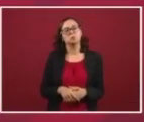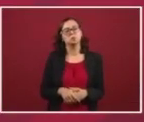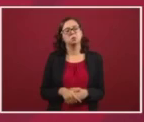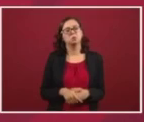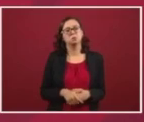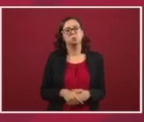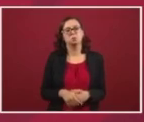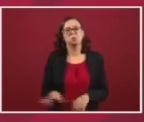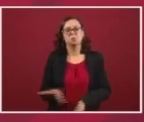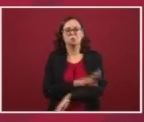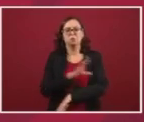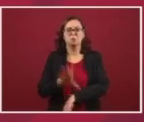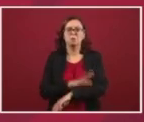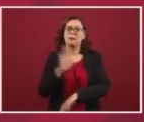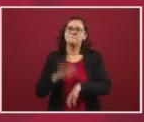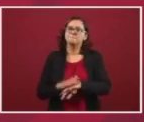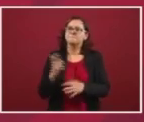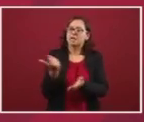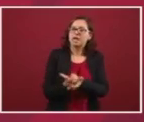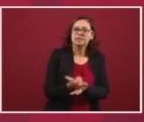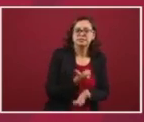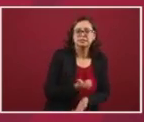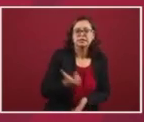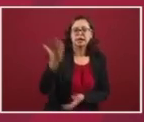la energía eléctrica es más cara